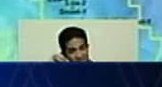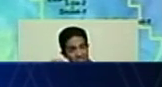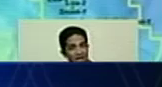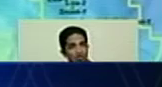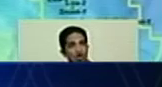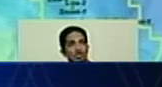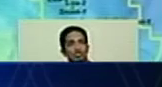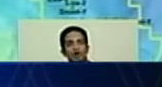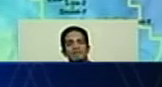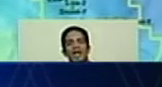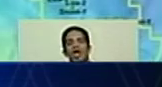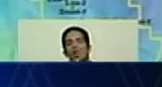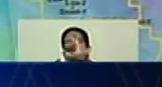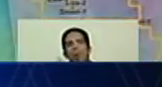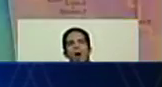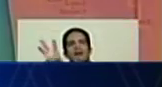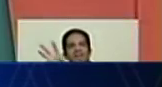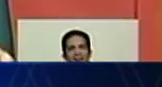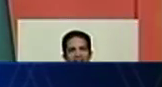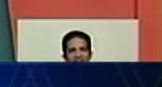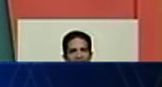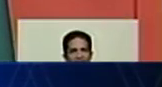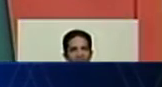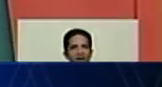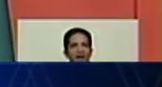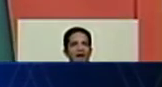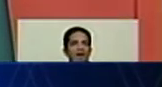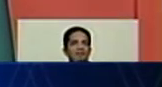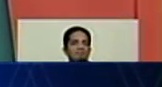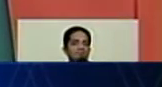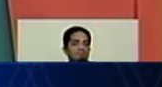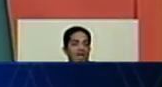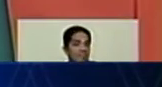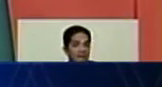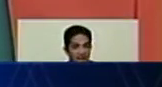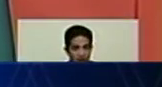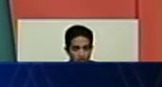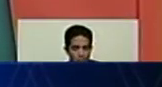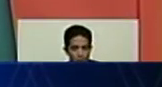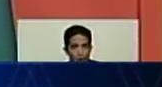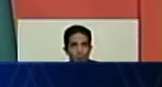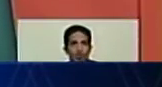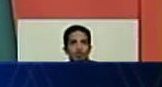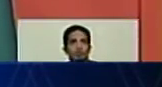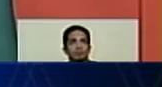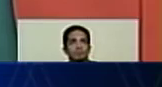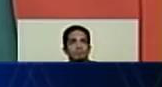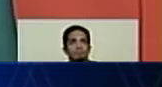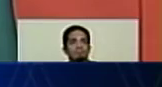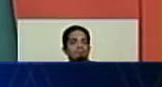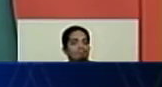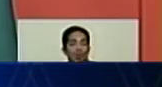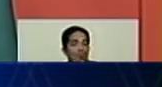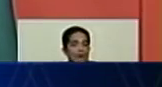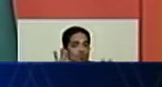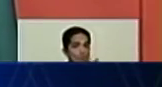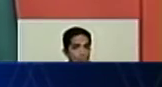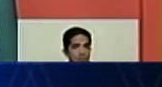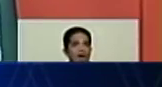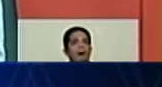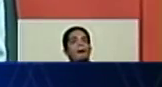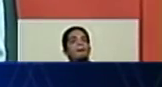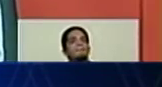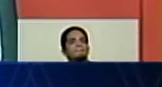sobre el territorio Esequibo, sobre la Guayana Esequiba, derechos legítimos de los cuales tampoco tenemos ninguna duda, pero existe